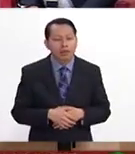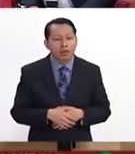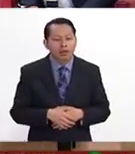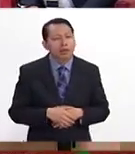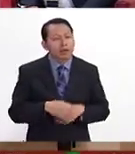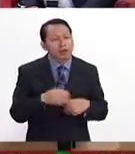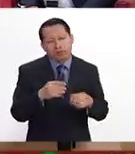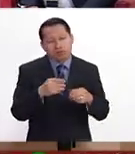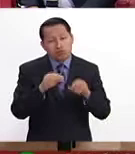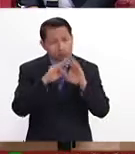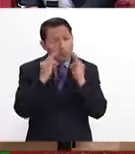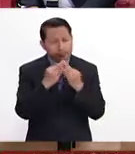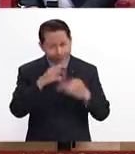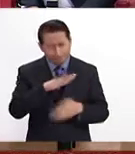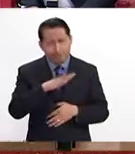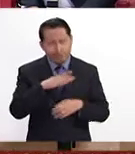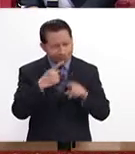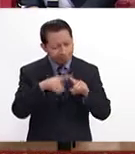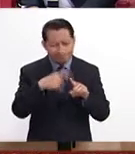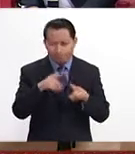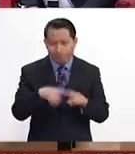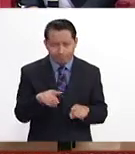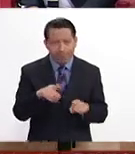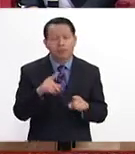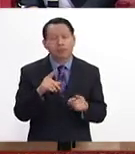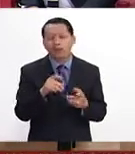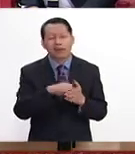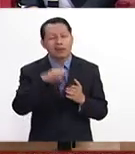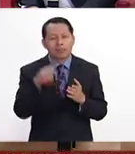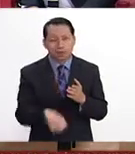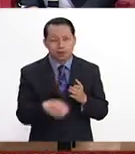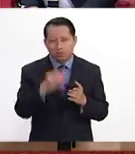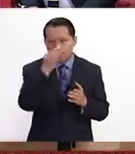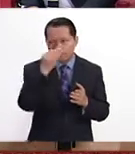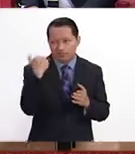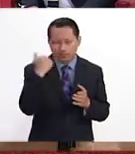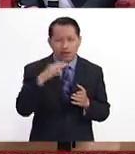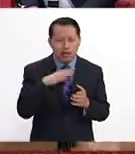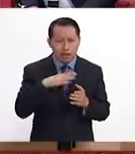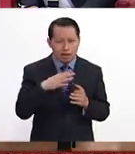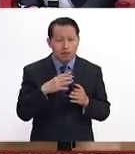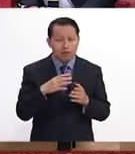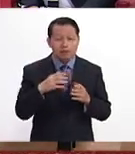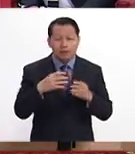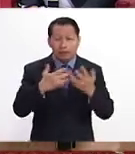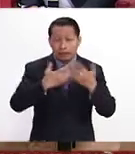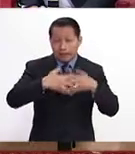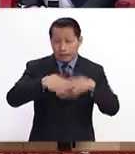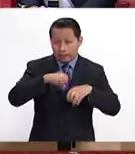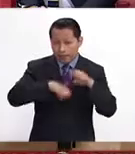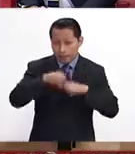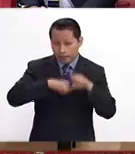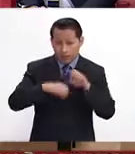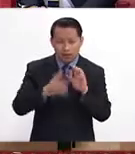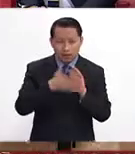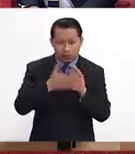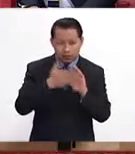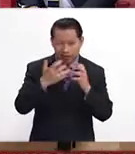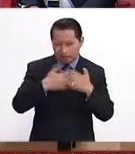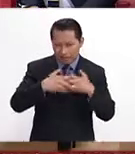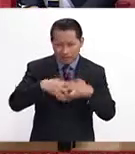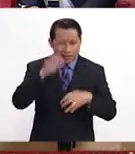muchas maneras por ejemplo recientemente se anunció la llegada de una empresa una empresa armadora china